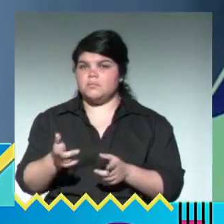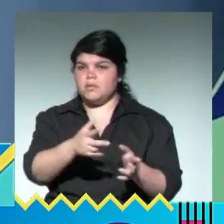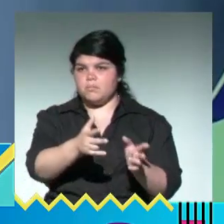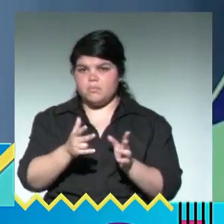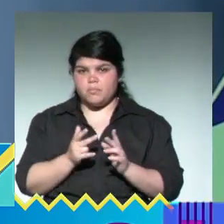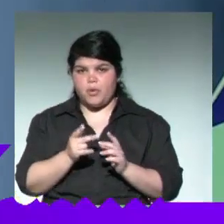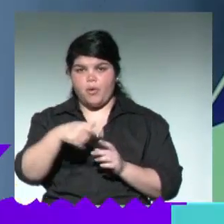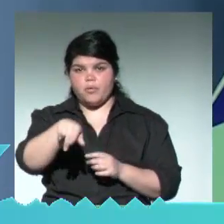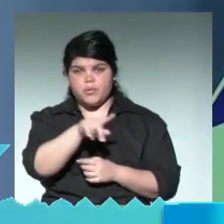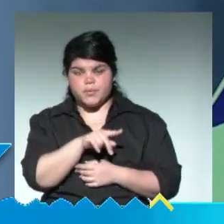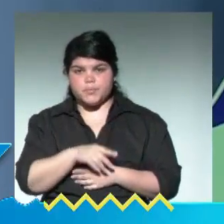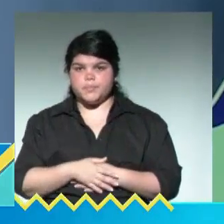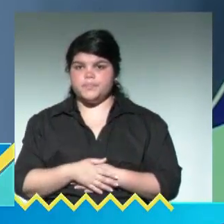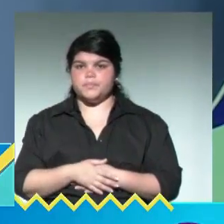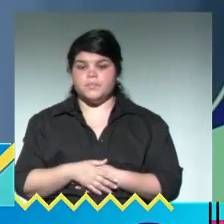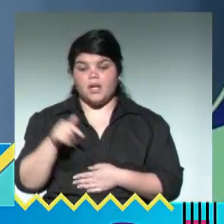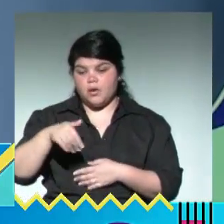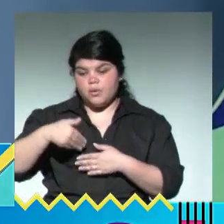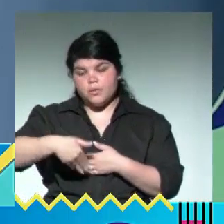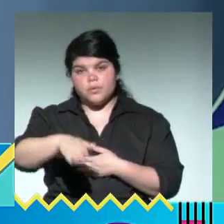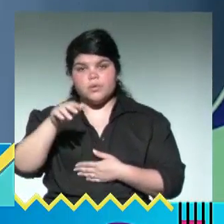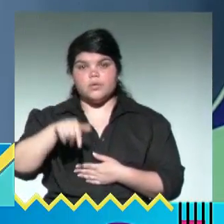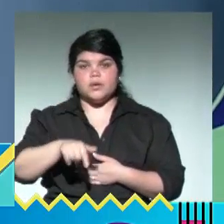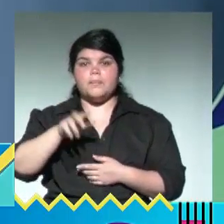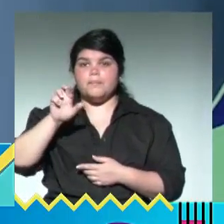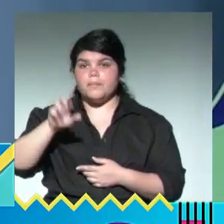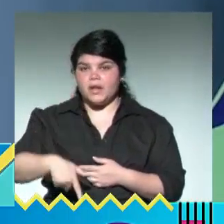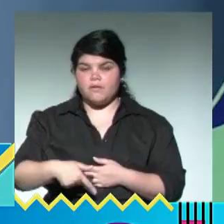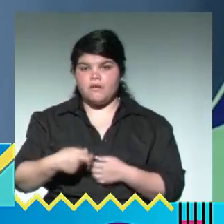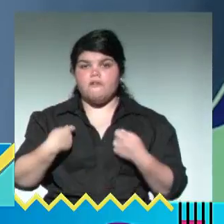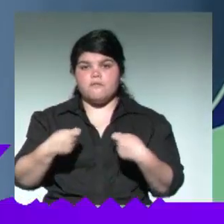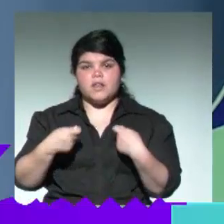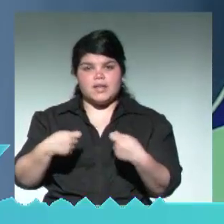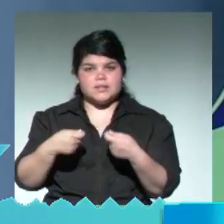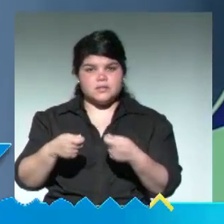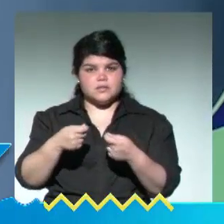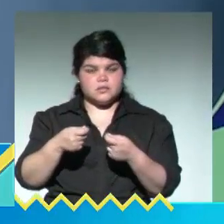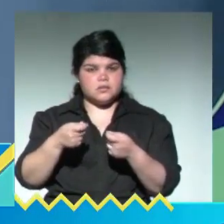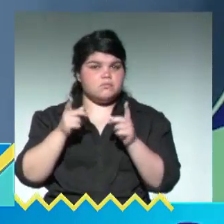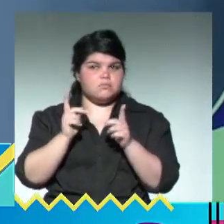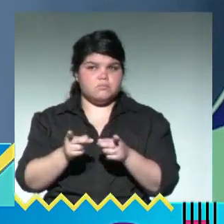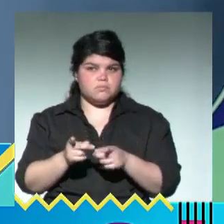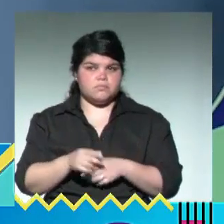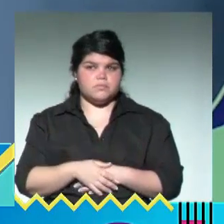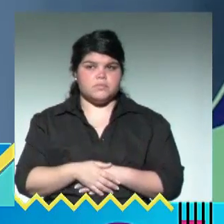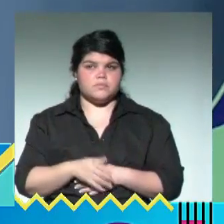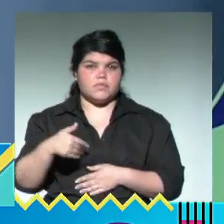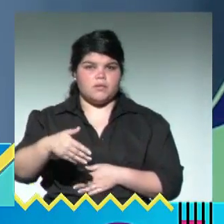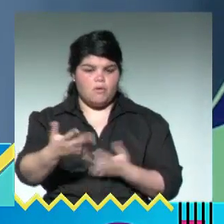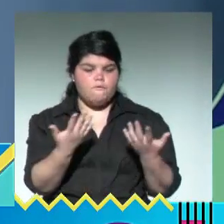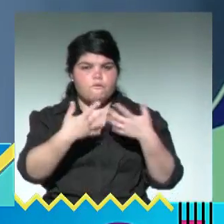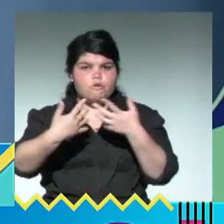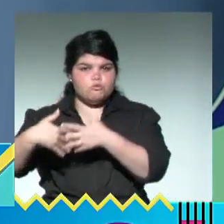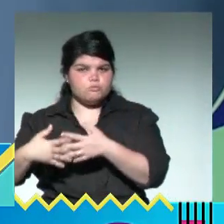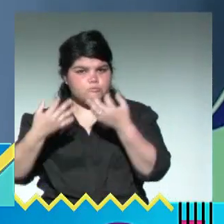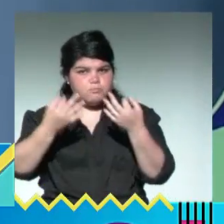colegas. Si se cumple o no el plan financiero, es decir, depende de si esas piezas funcionan como se estiman. Por eso es